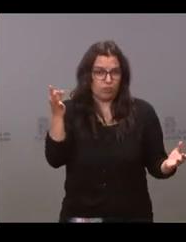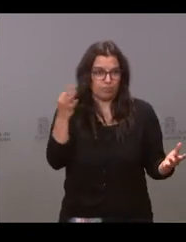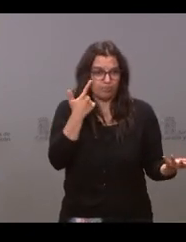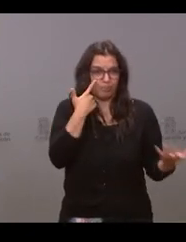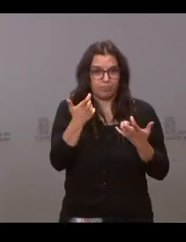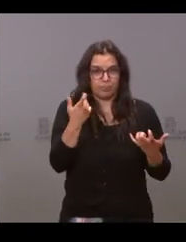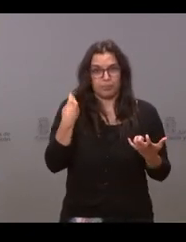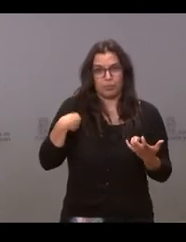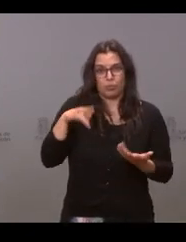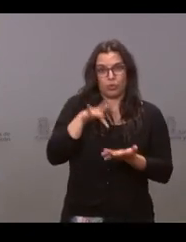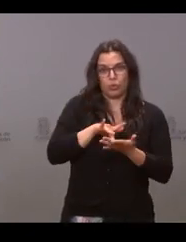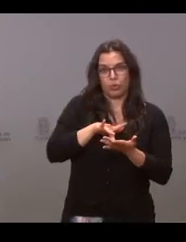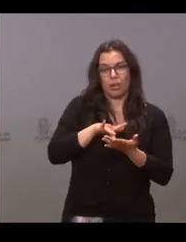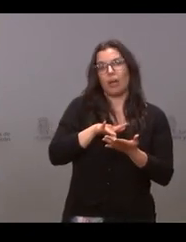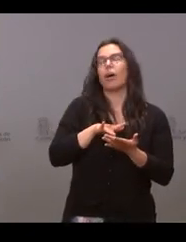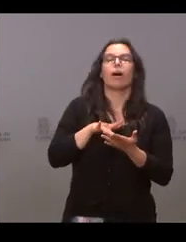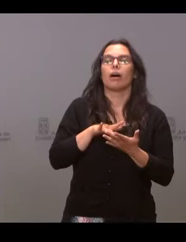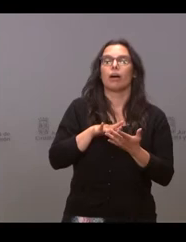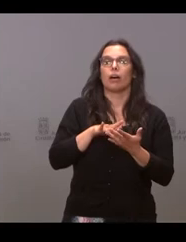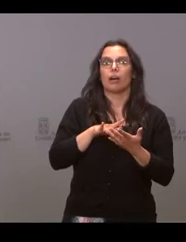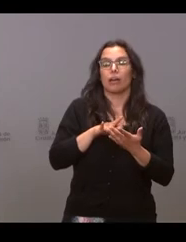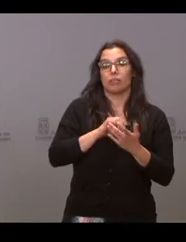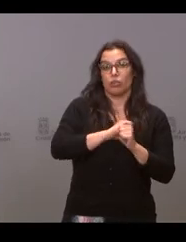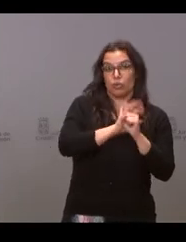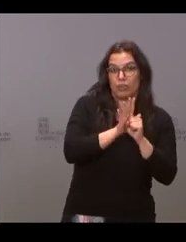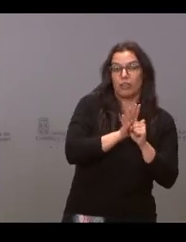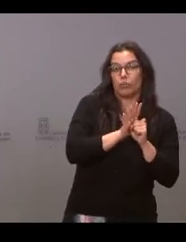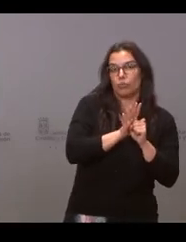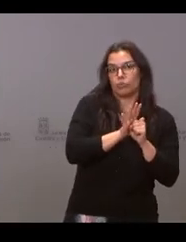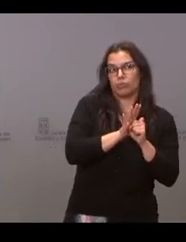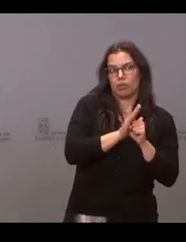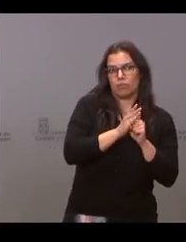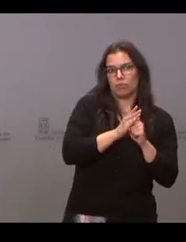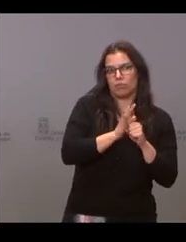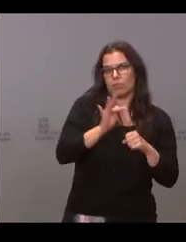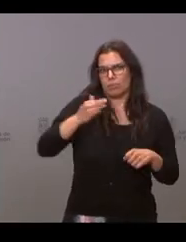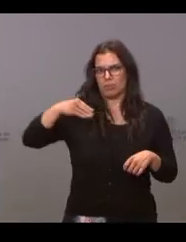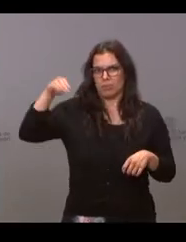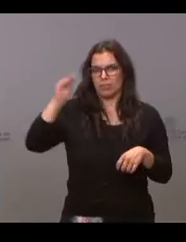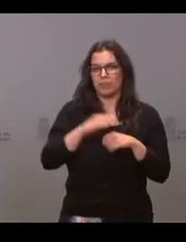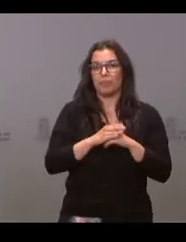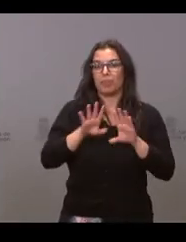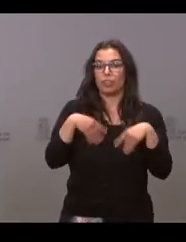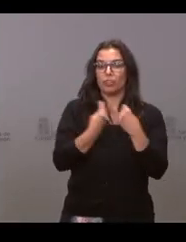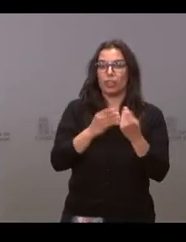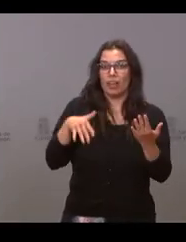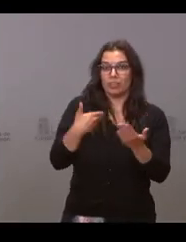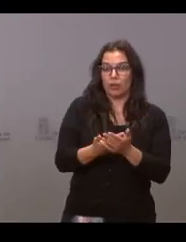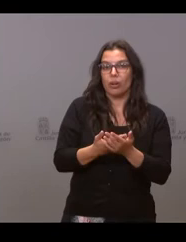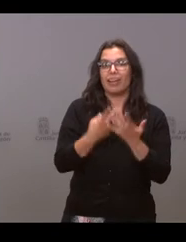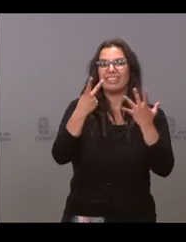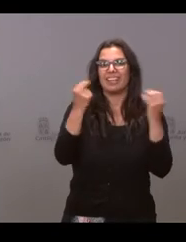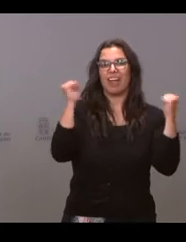vivido y no me refiero sólo la de la pandemia estamos hablando de siete acuerdos del diálogo social firmados esta